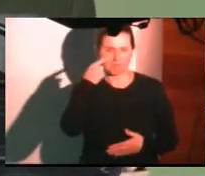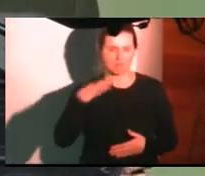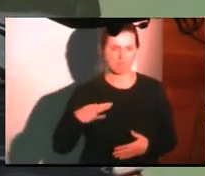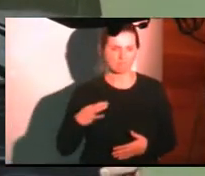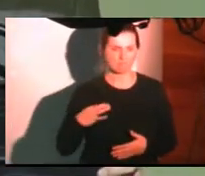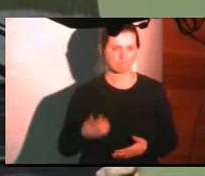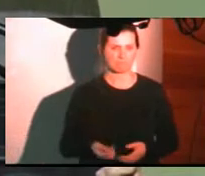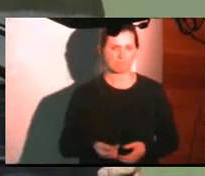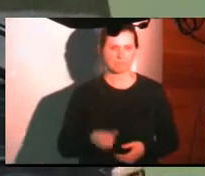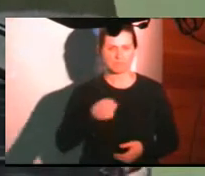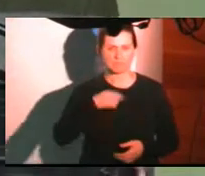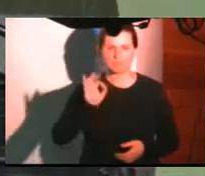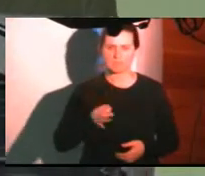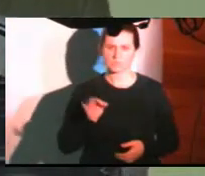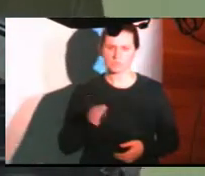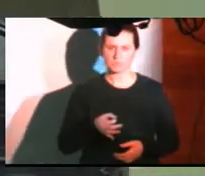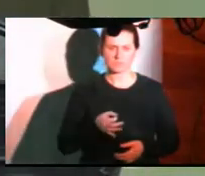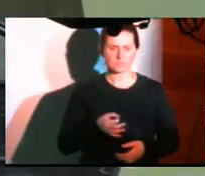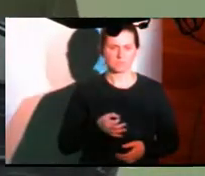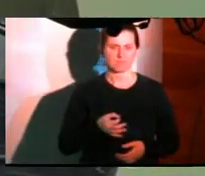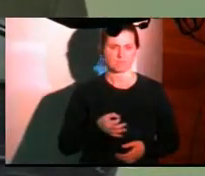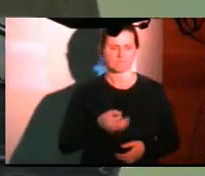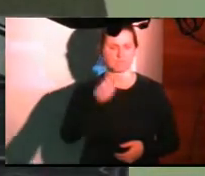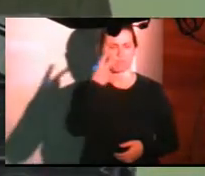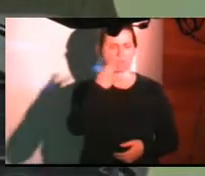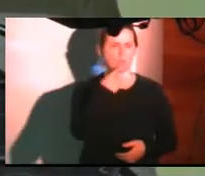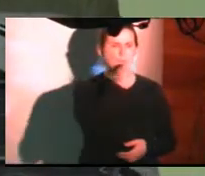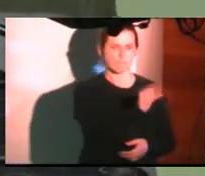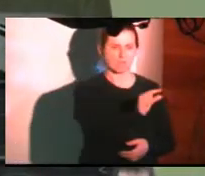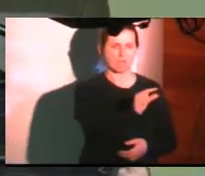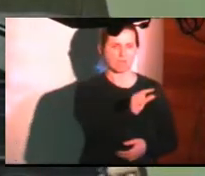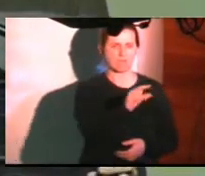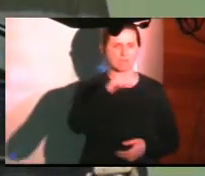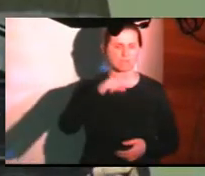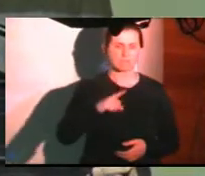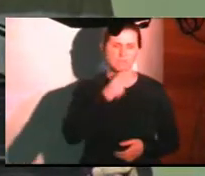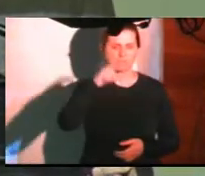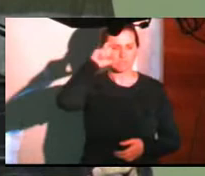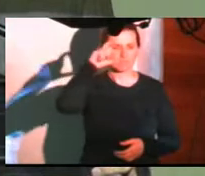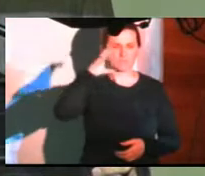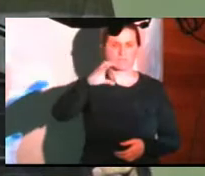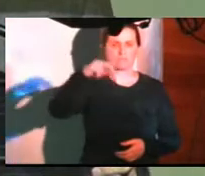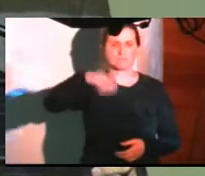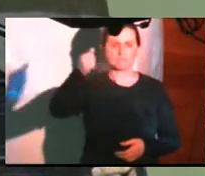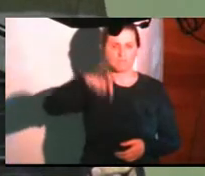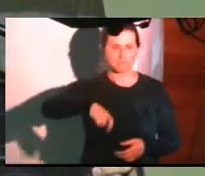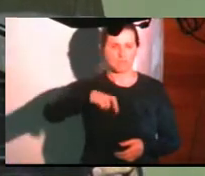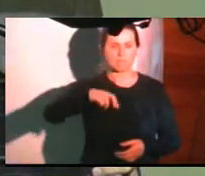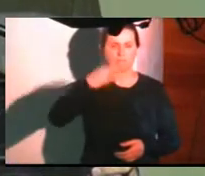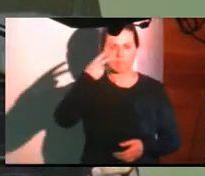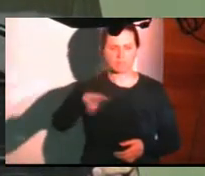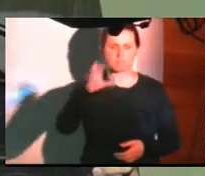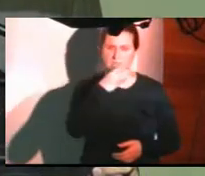Yo sé que las dos palabras que tomaron para el TECNAP del 2014, de valor público y gobierno